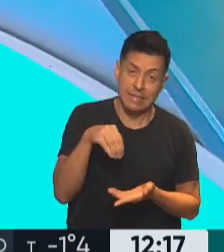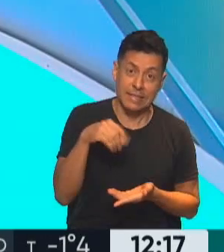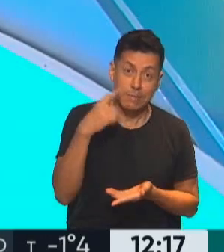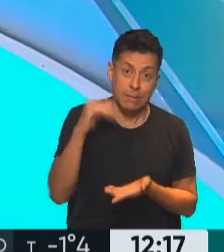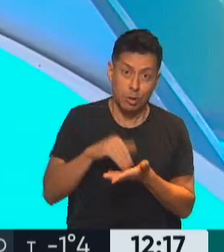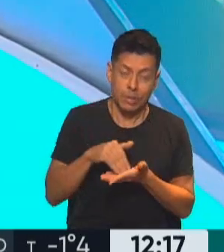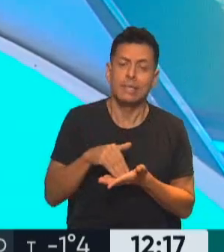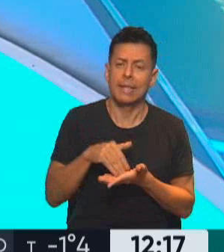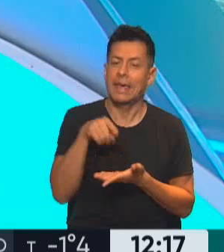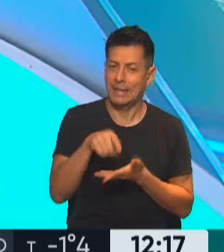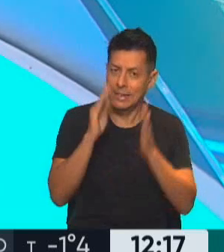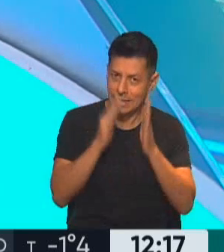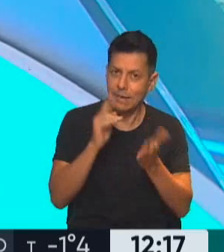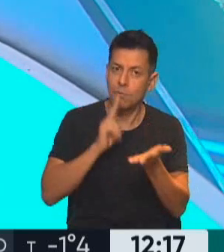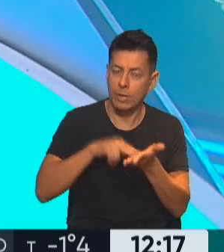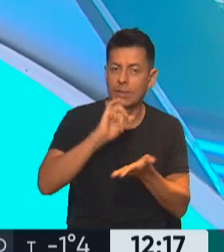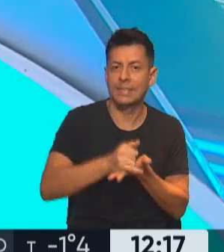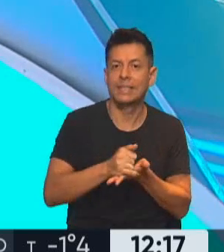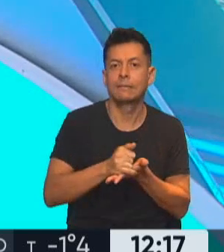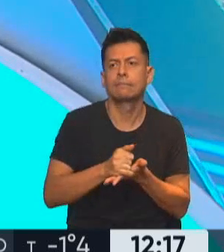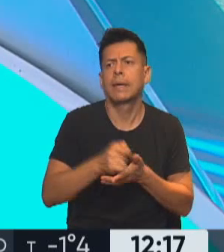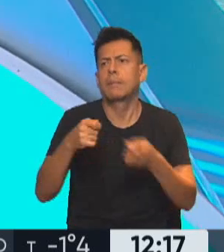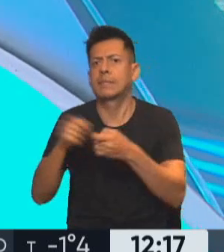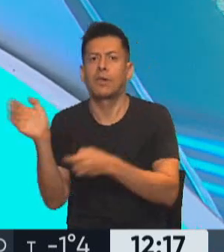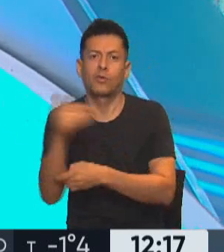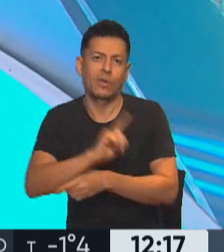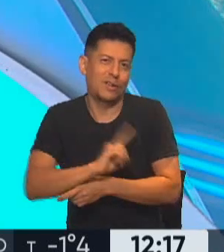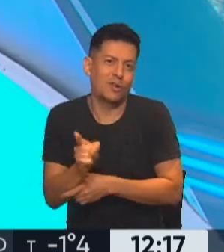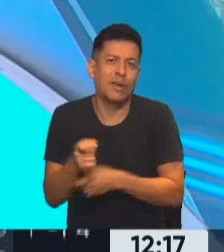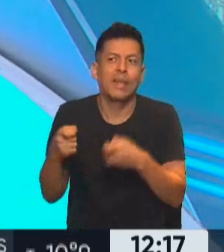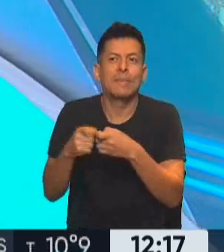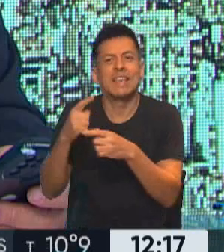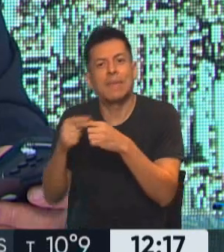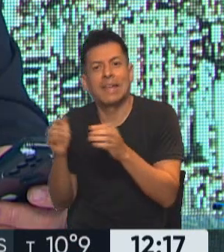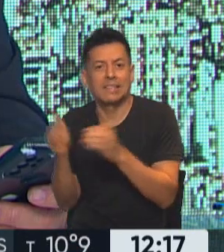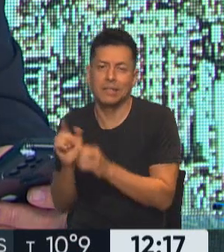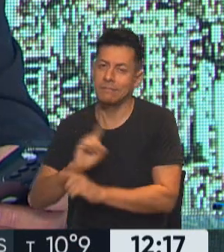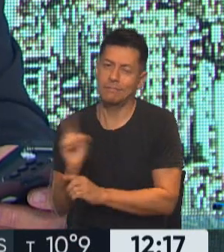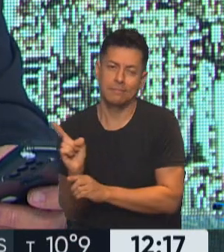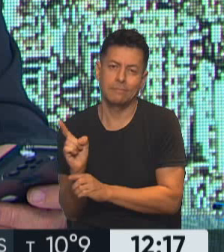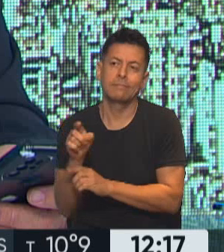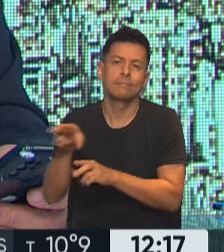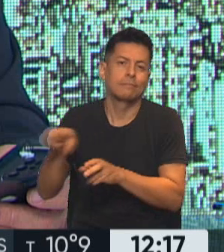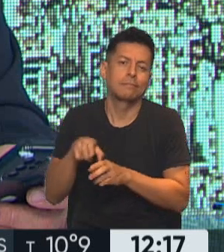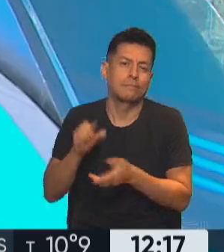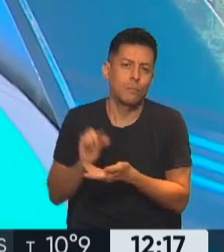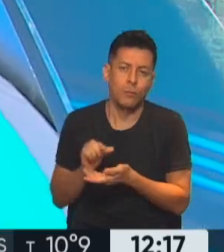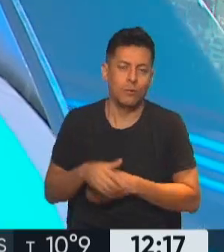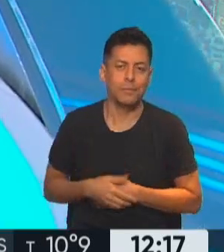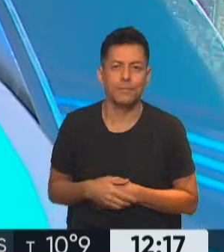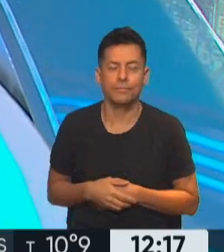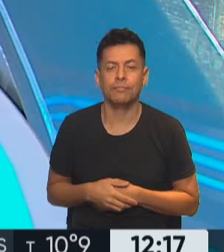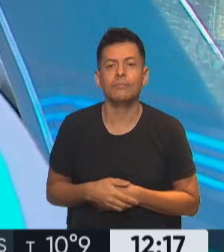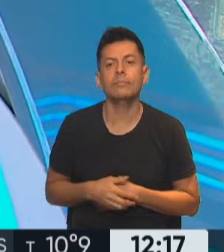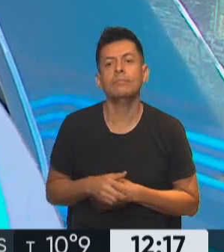año. Obviamente esto no está al alcance de ninguna empresa mediana, siquiera son muy poquitas las empresas que manejan estos valores. Un poquito más del